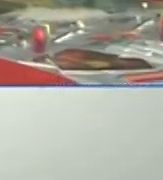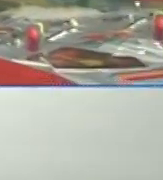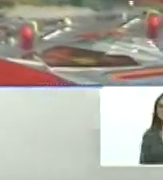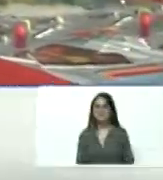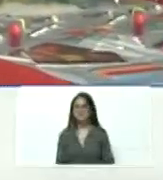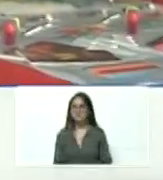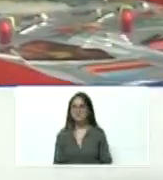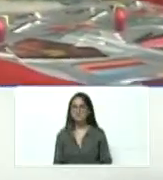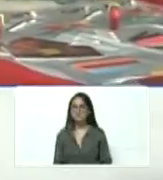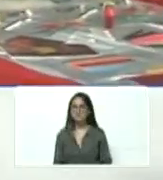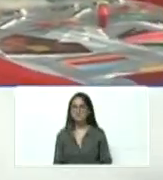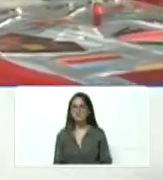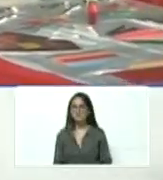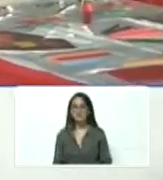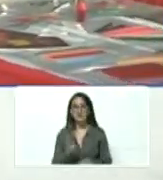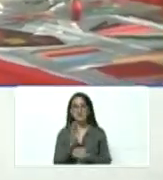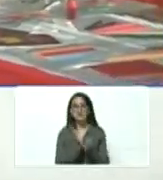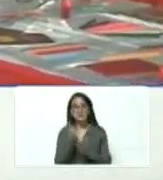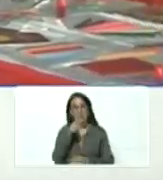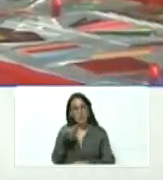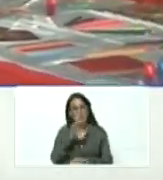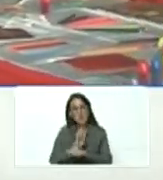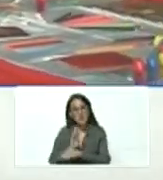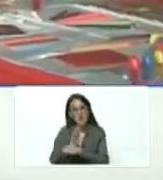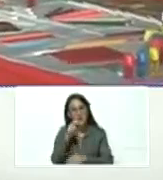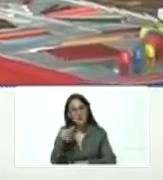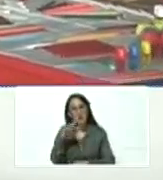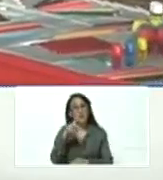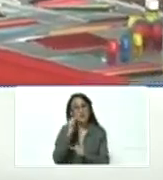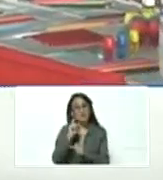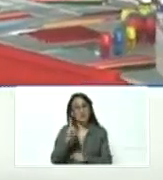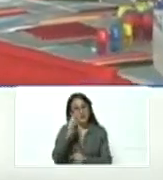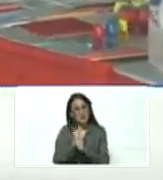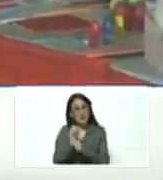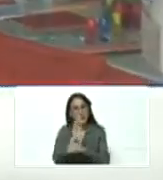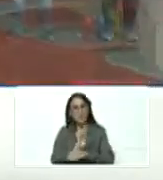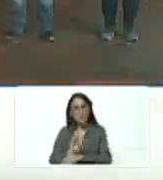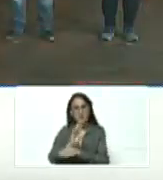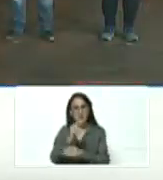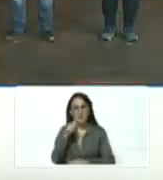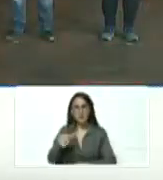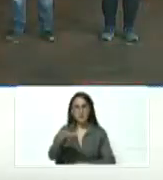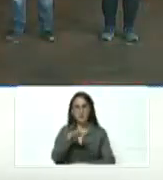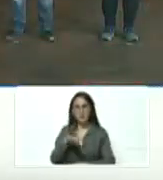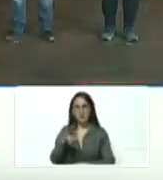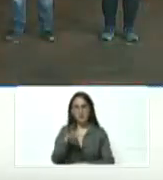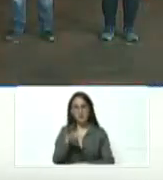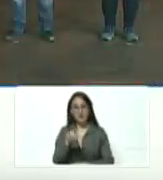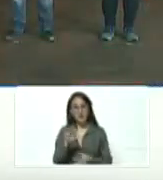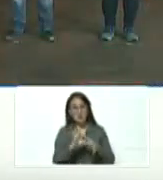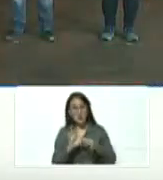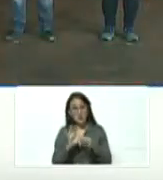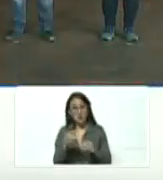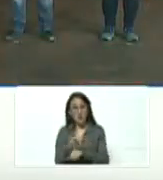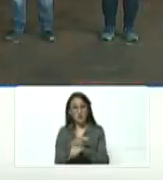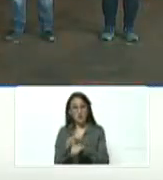para cuidar al pueblo. Tenemos que trabajar para cuidar a nuestro pueblo. Y esta unión del